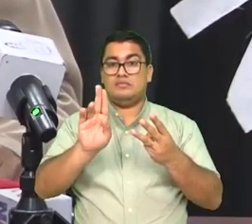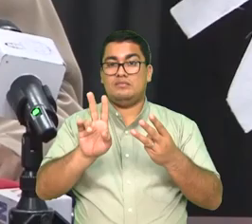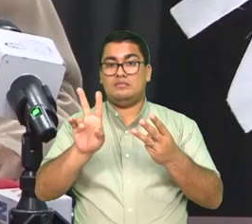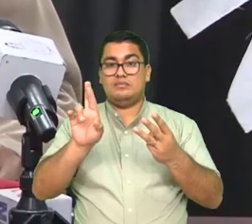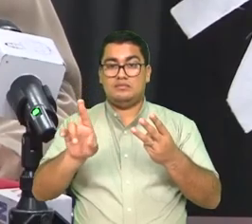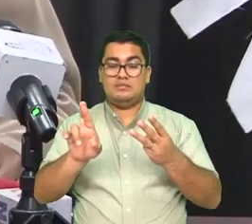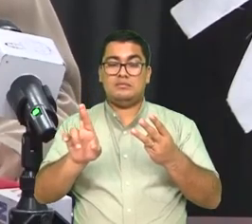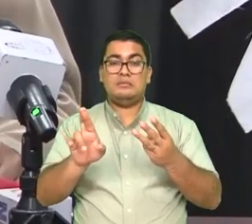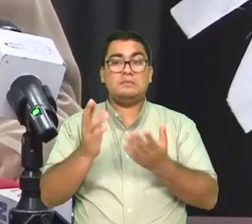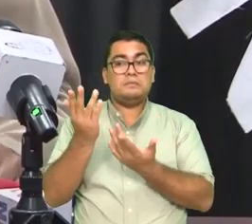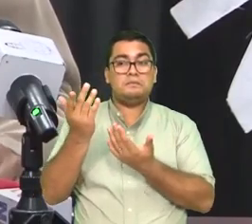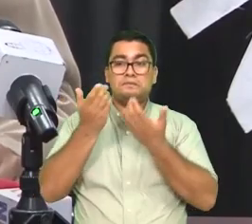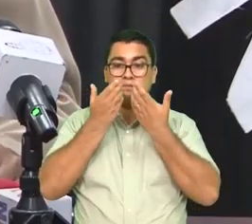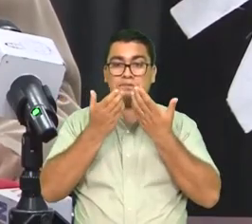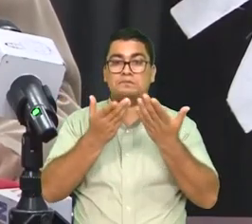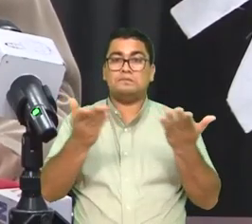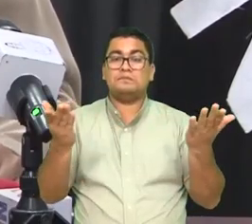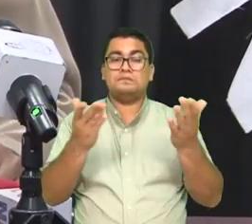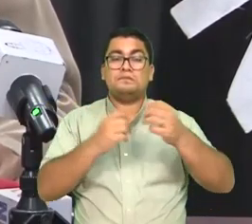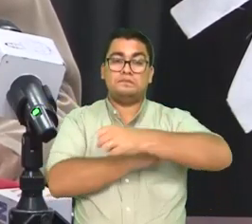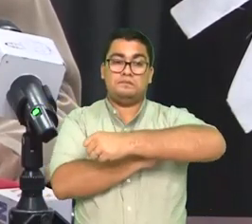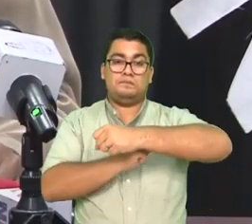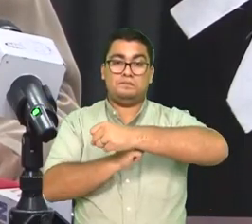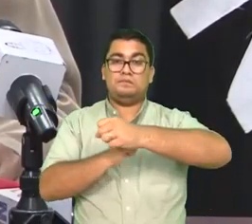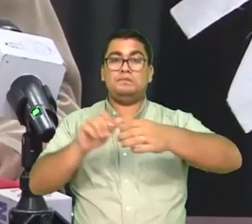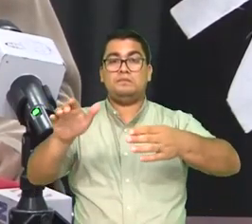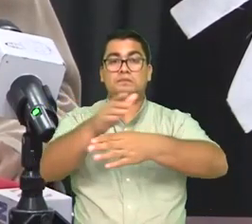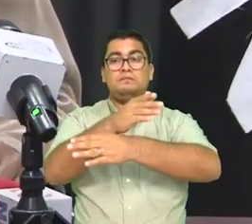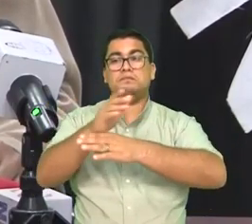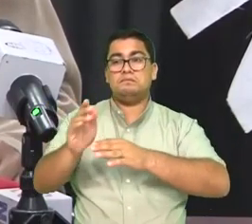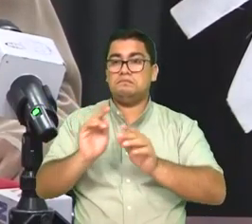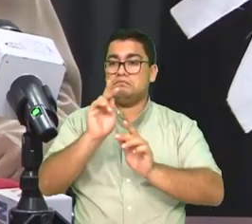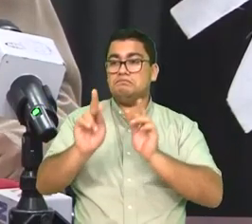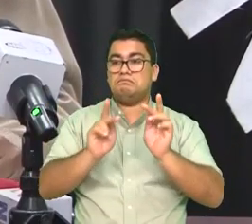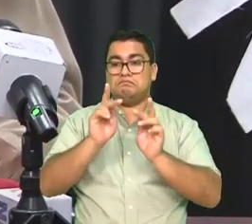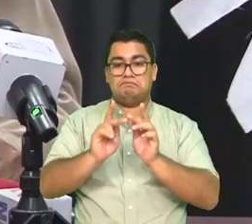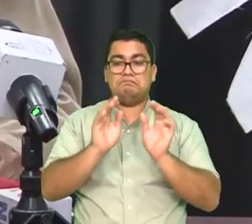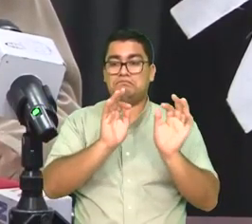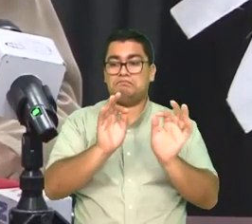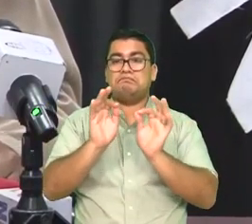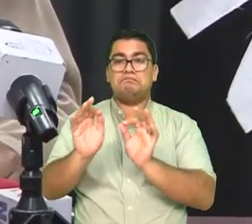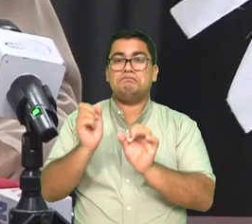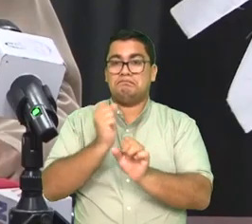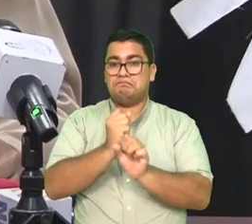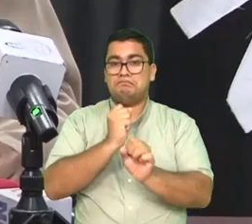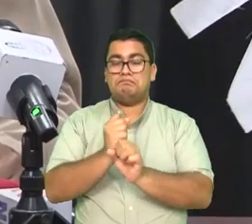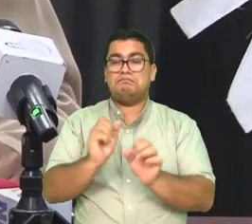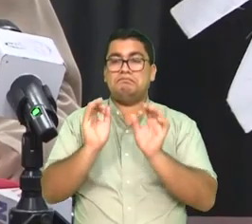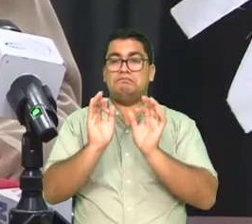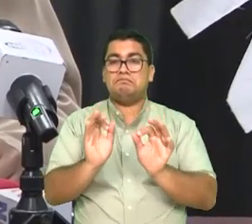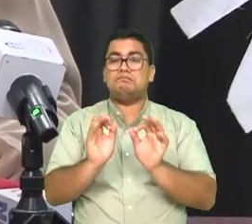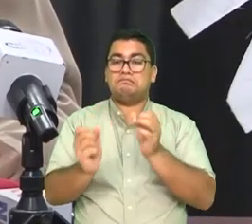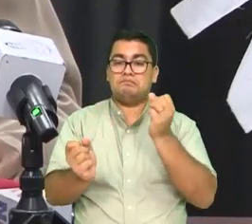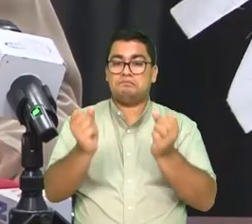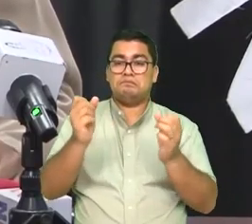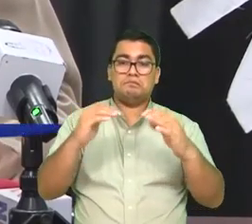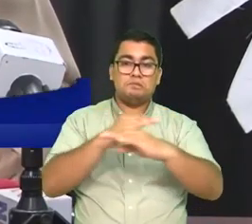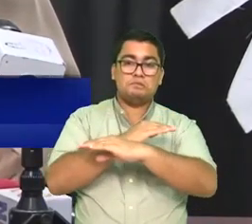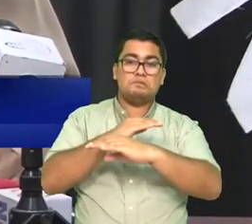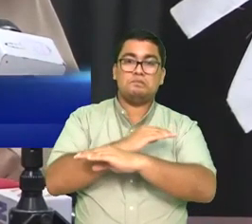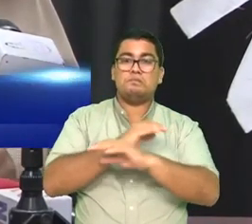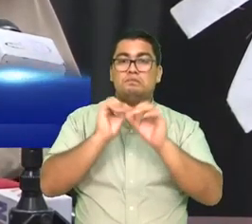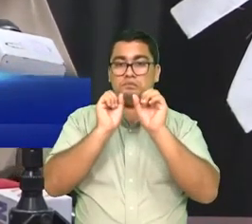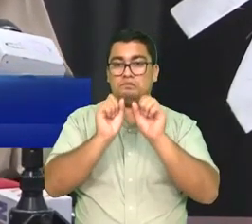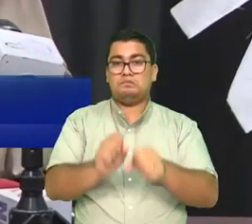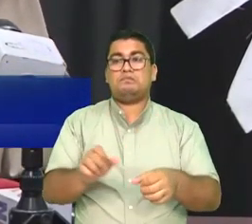informar que estos puentes están perfectamente operacionales y garantizan la transitabilidad,